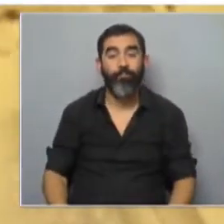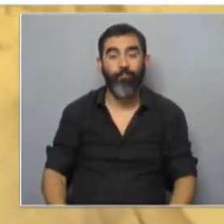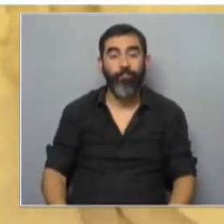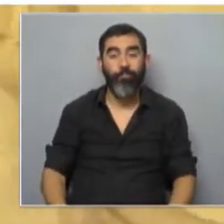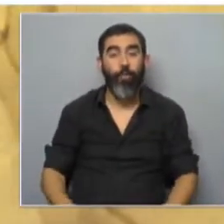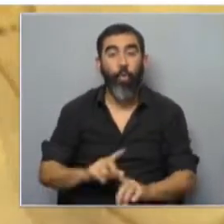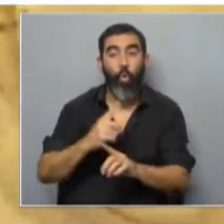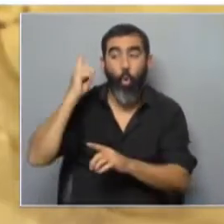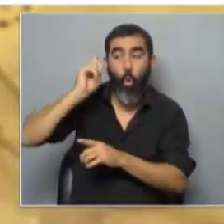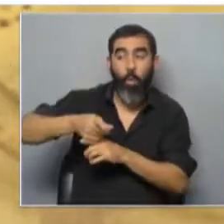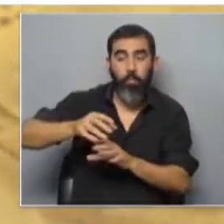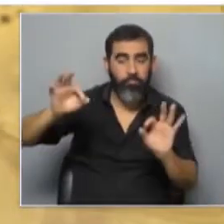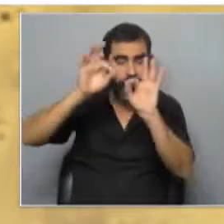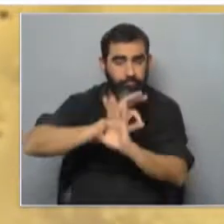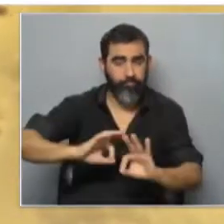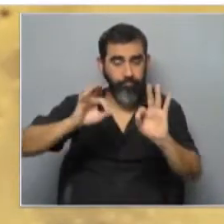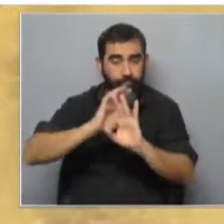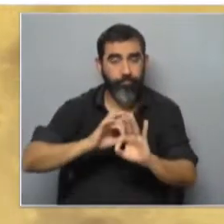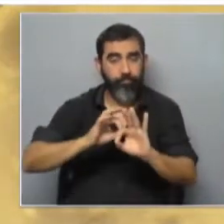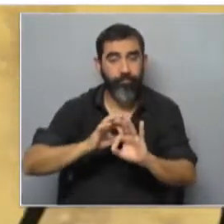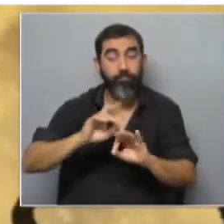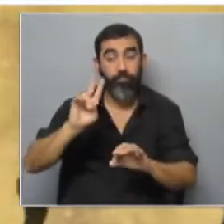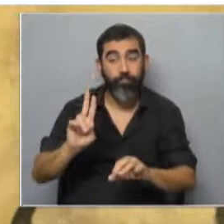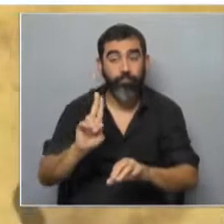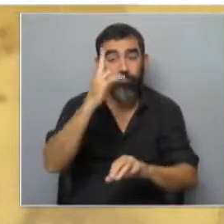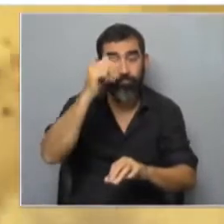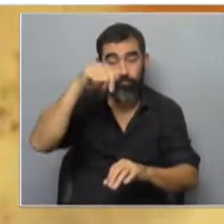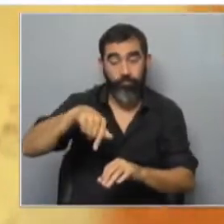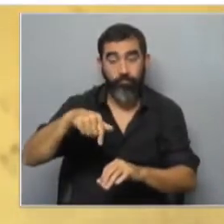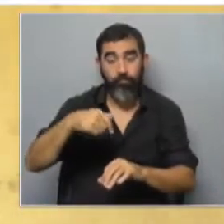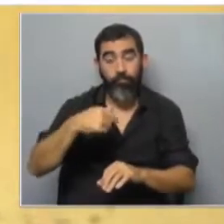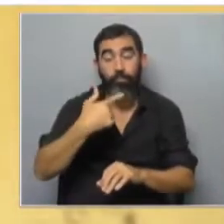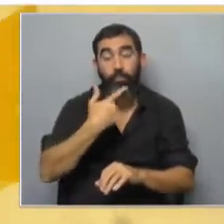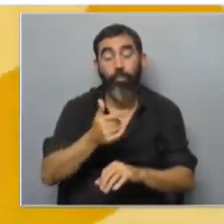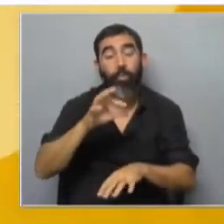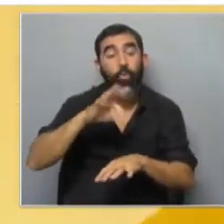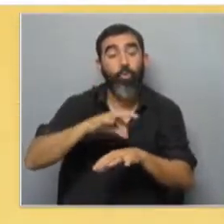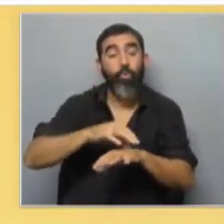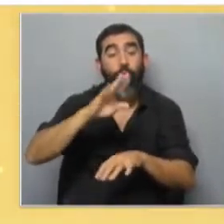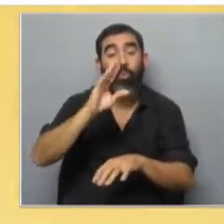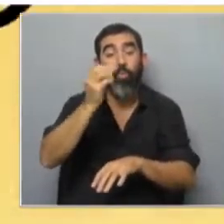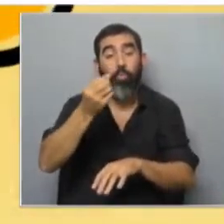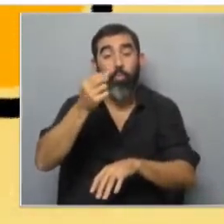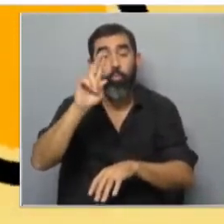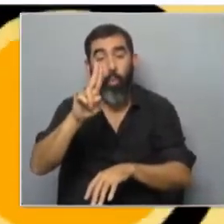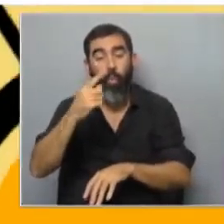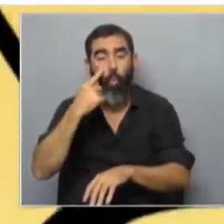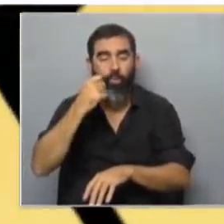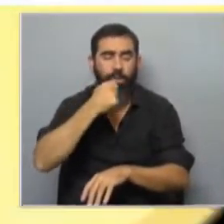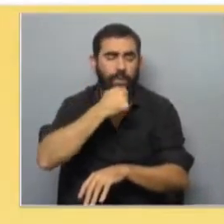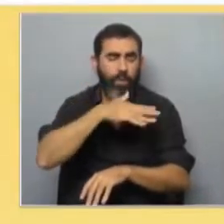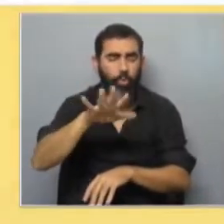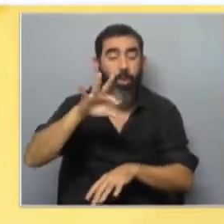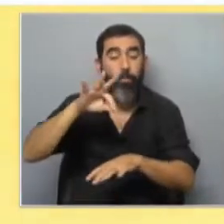da obligatoriamente en ningún esquema. En Uruguay, por ejemplo, el doctor Ricardo Pou, que es un gran historiador de la historia de la